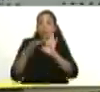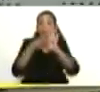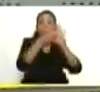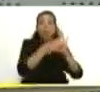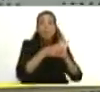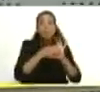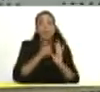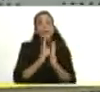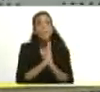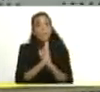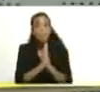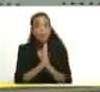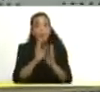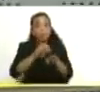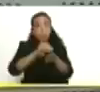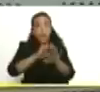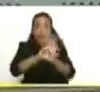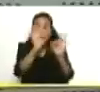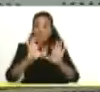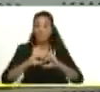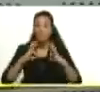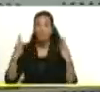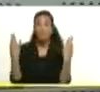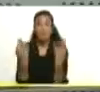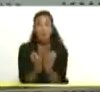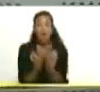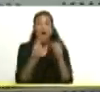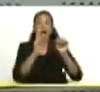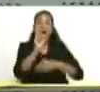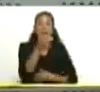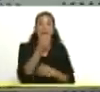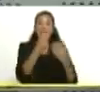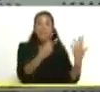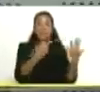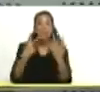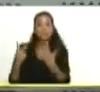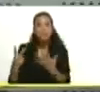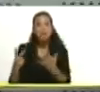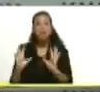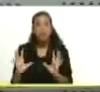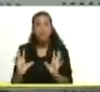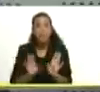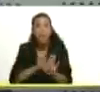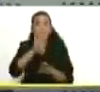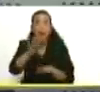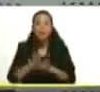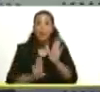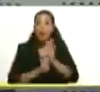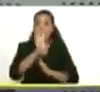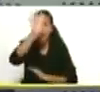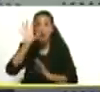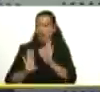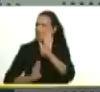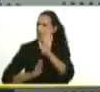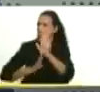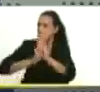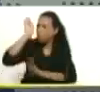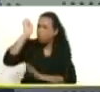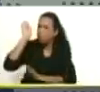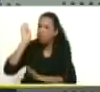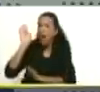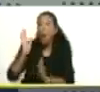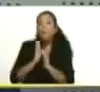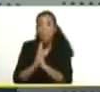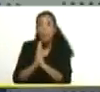que pedirle de esta familia a nuestros hermanos que han avanzado más, que